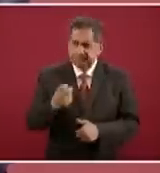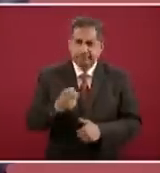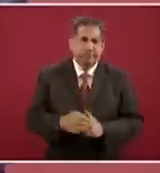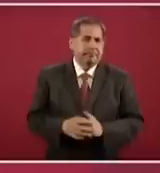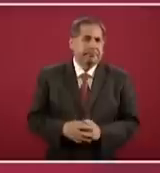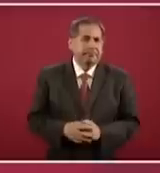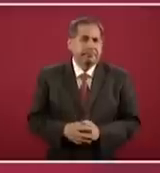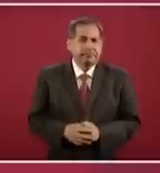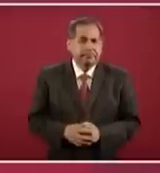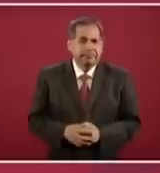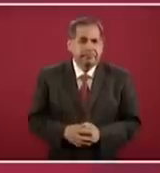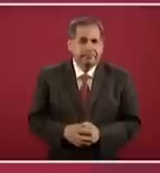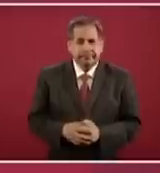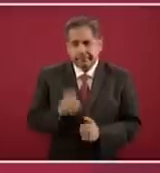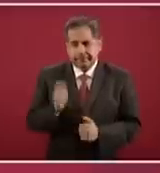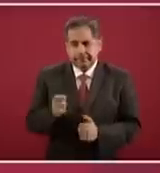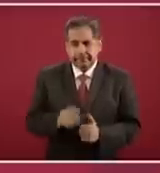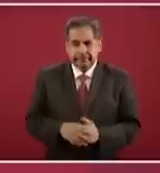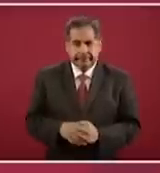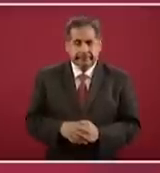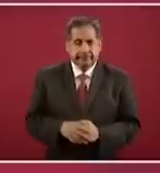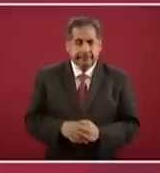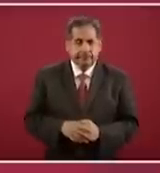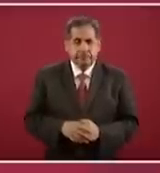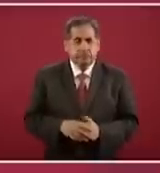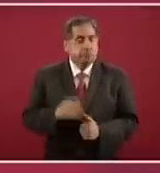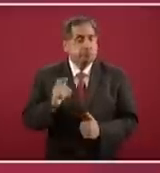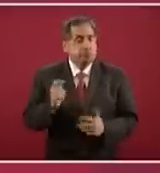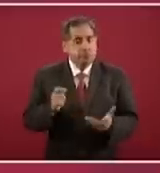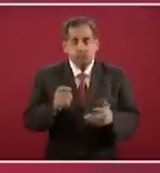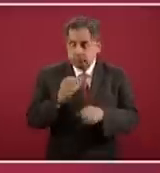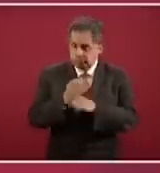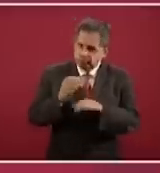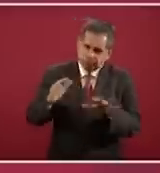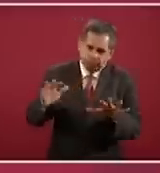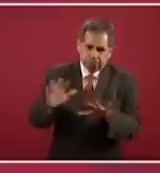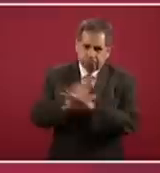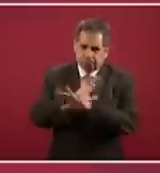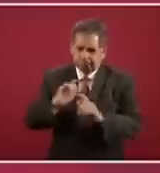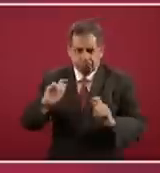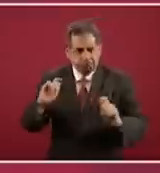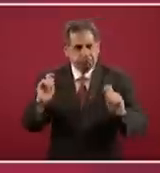Y esto que es un verdadero cambio,